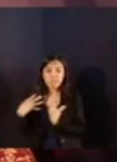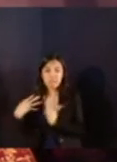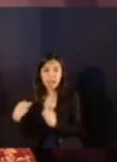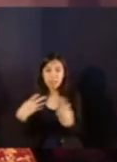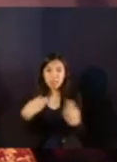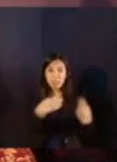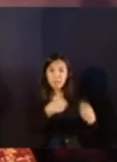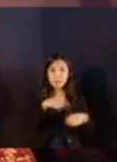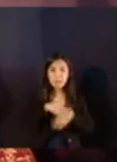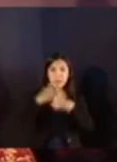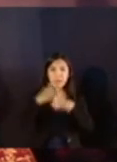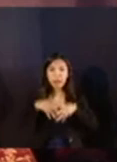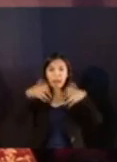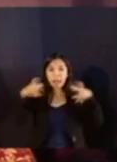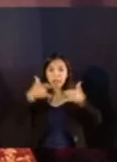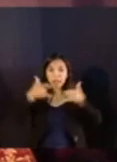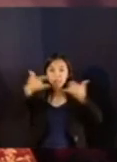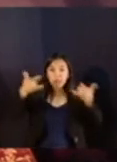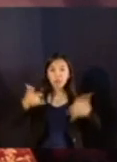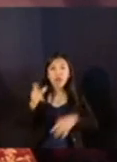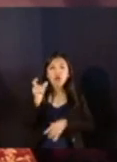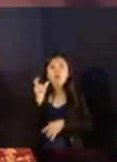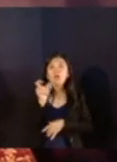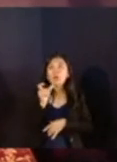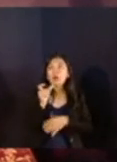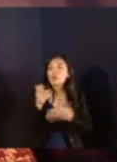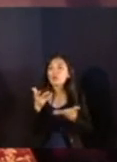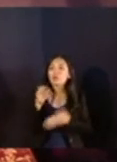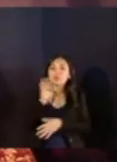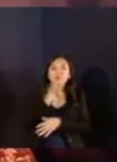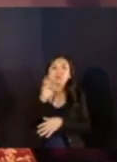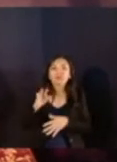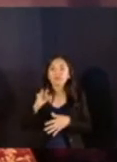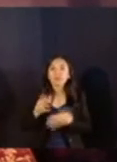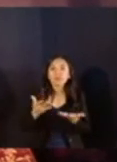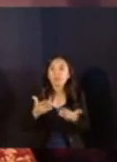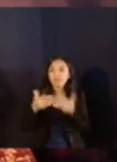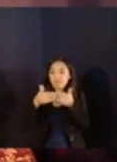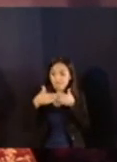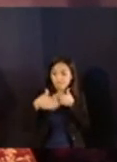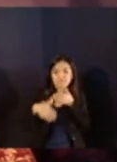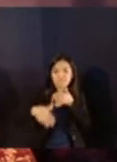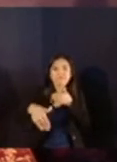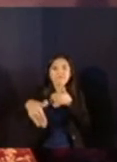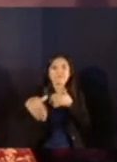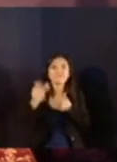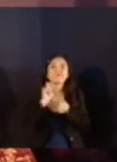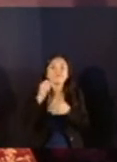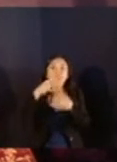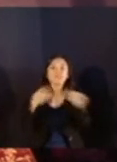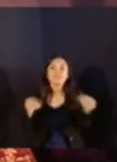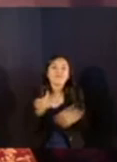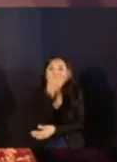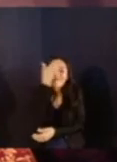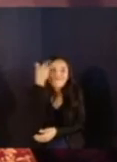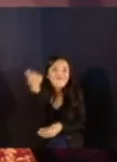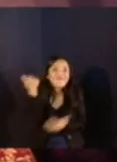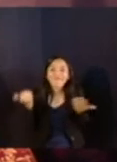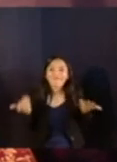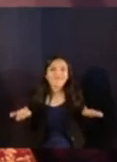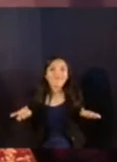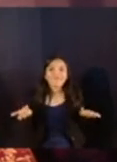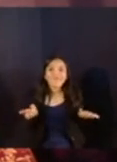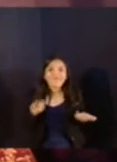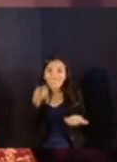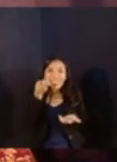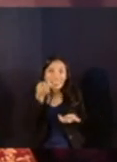historia, que no sabemos todavía cuánto más se va a extender, porque es evidente que esto está